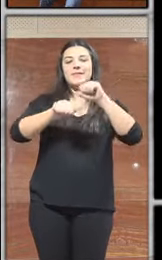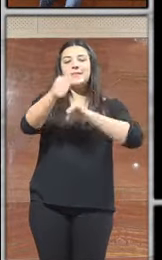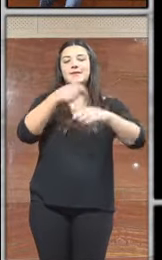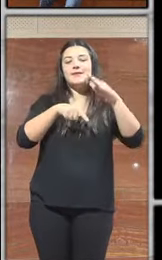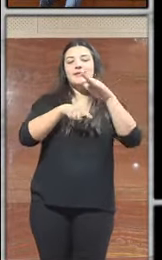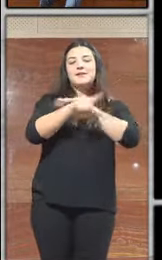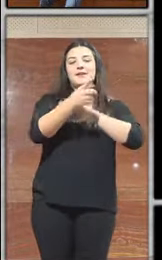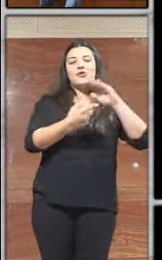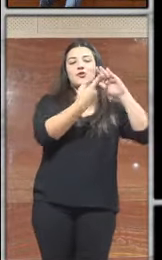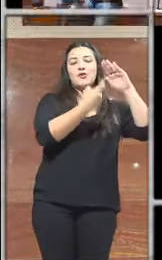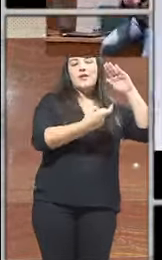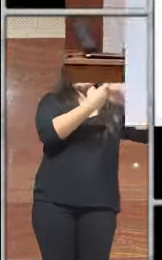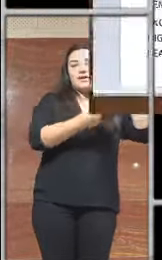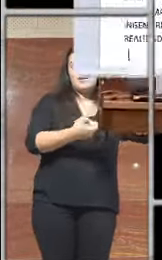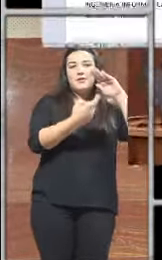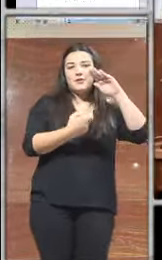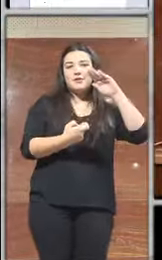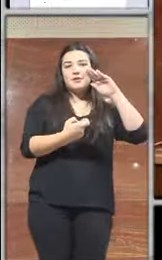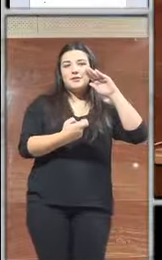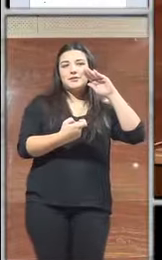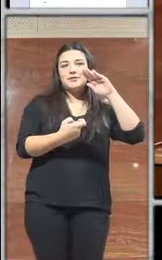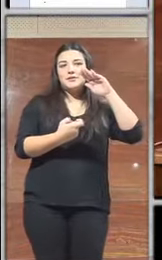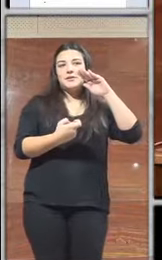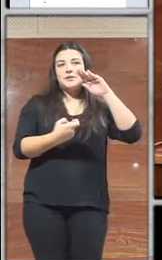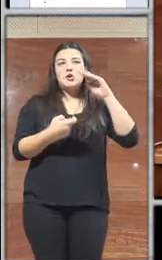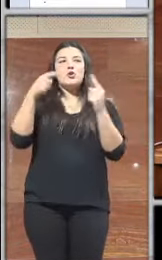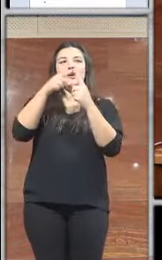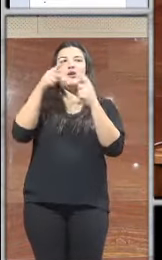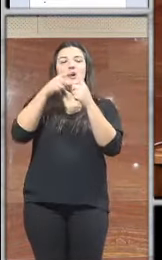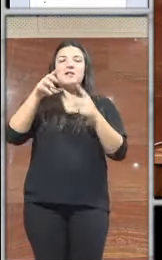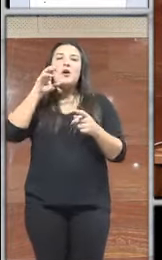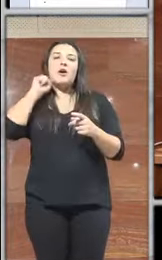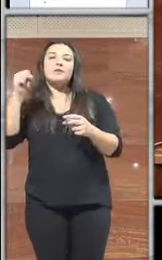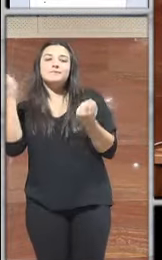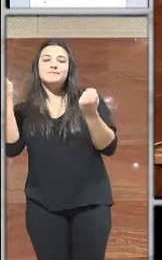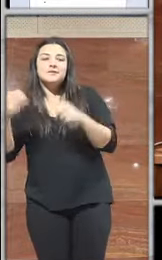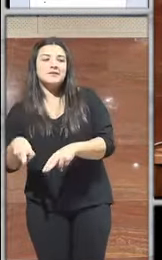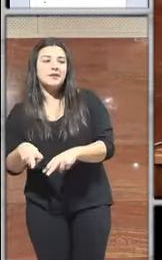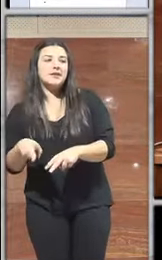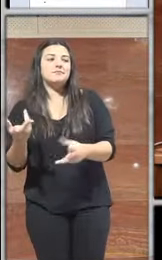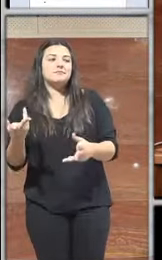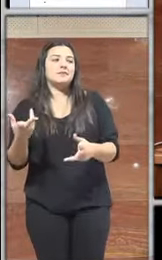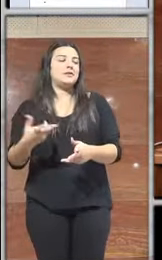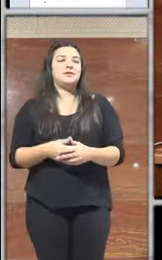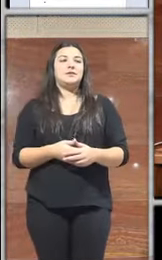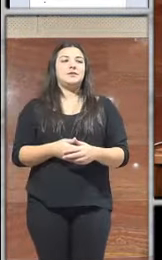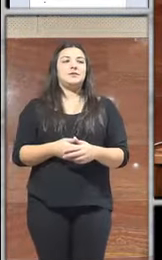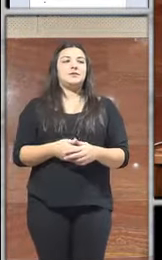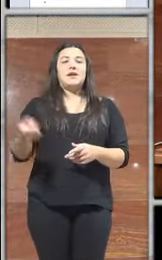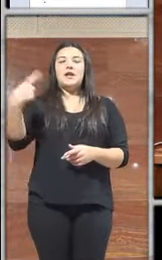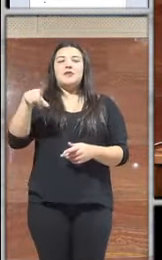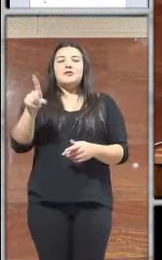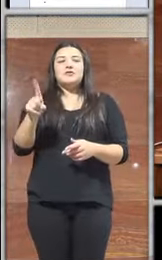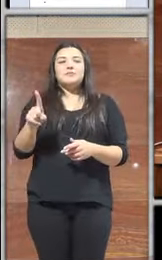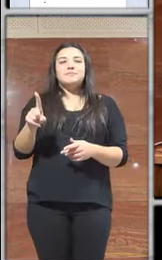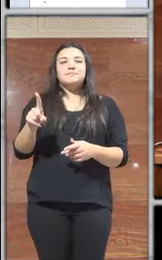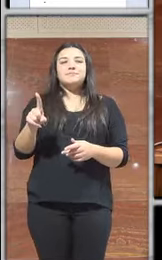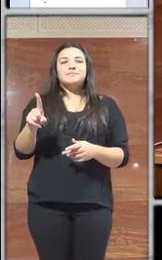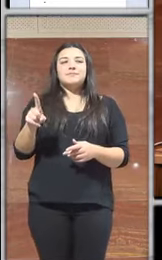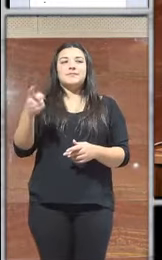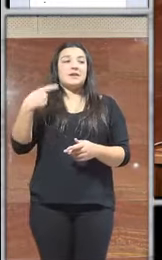aplicaciones para hacer valorados para los valoradores de la dependencia a protocolos en fin no se dedican solo a digamos la